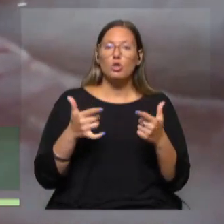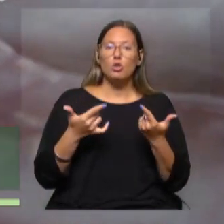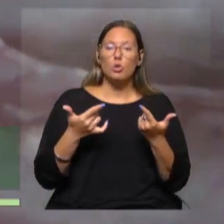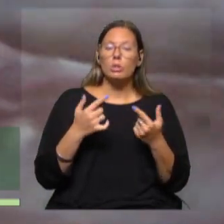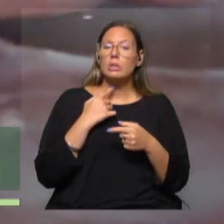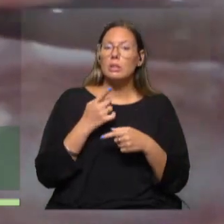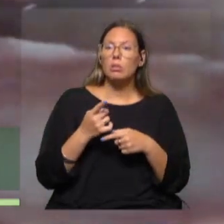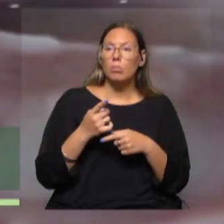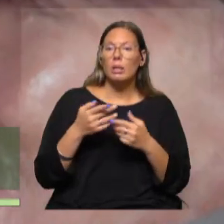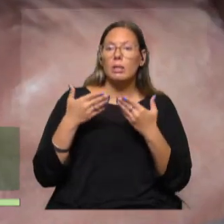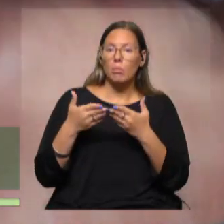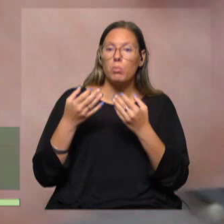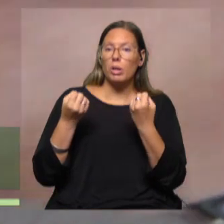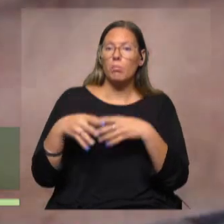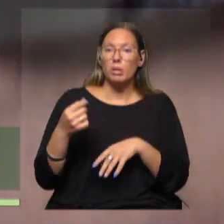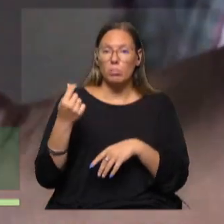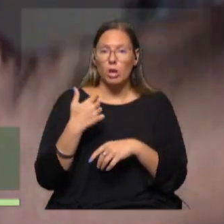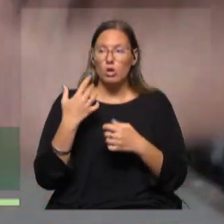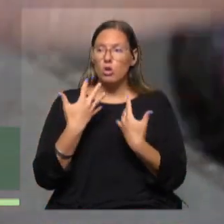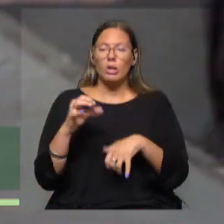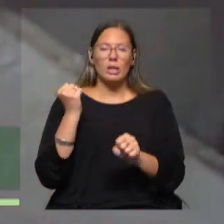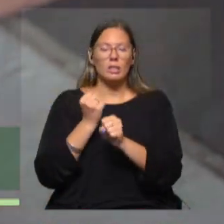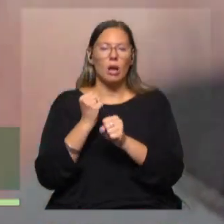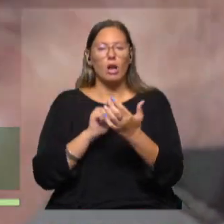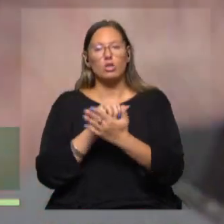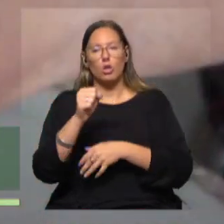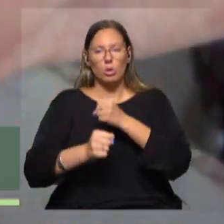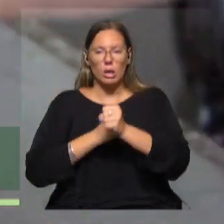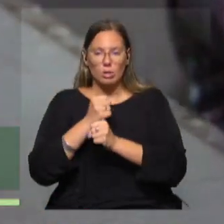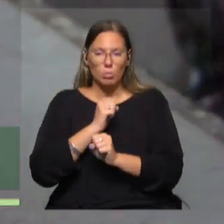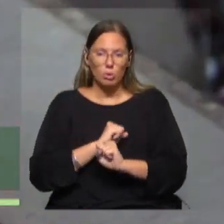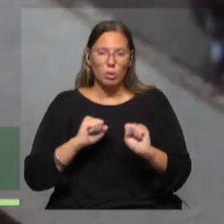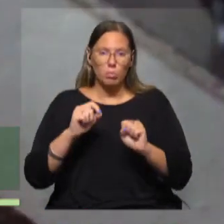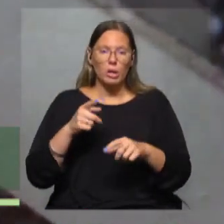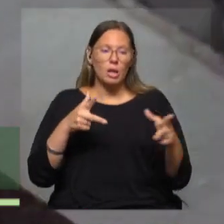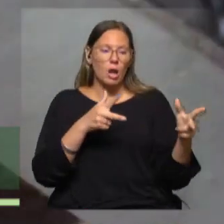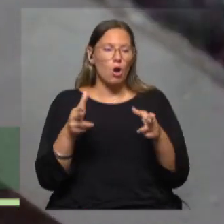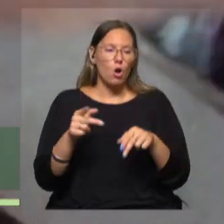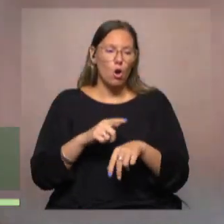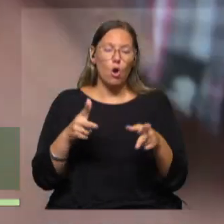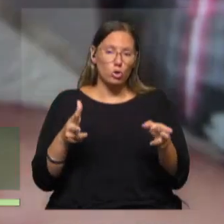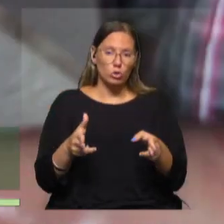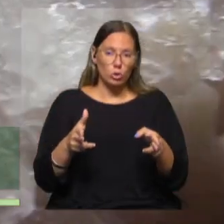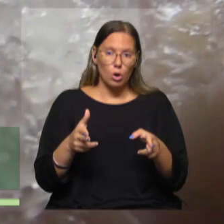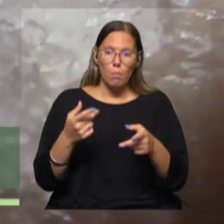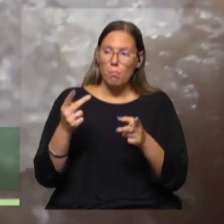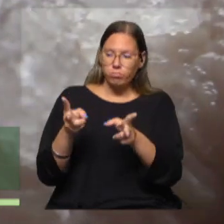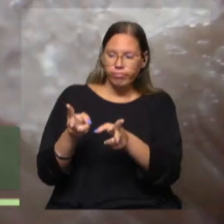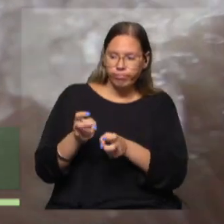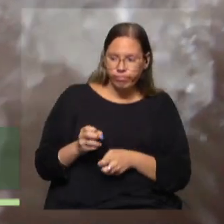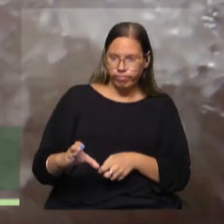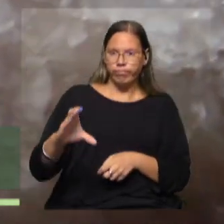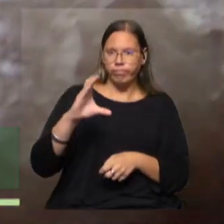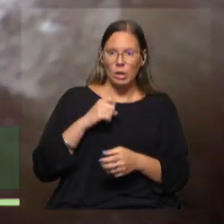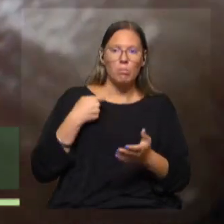rentabilidad. No quieren trabajar todo el año porque tienen la posibilidad de, en periodos muy cortos, acumular el dinero suficiente para poder